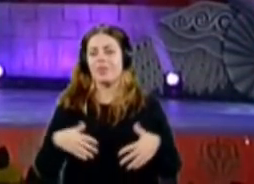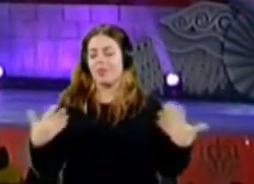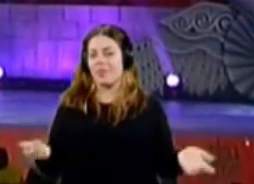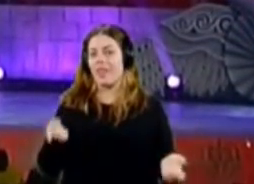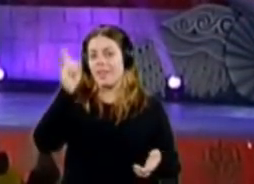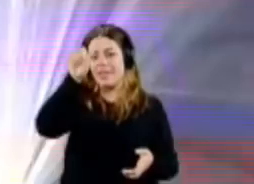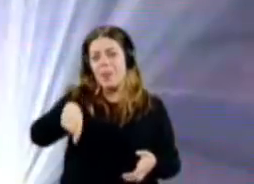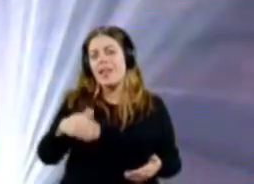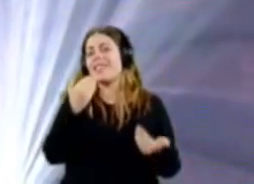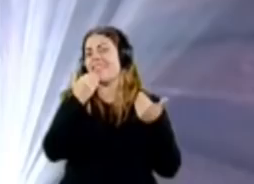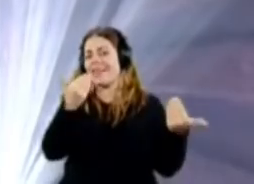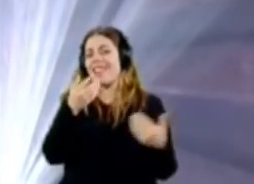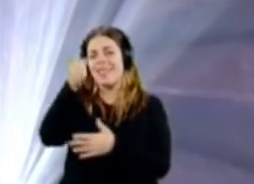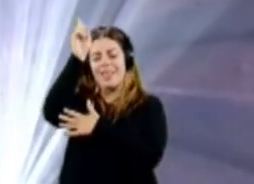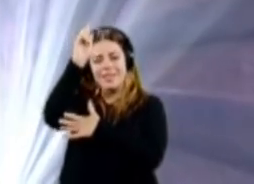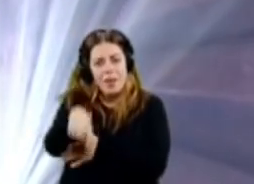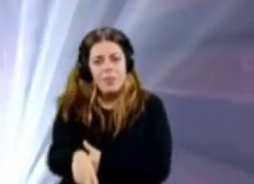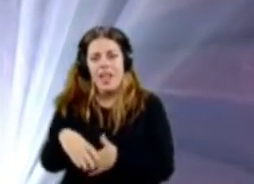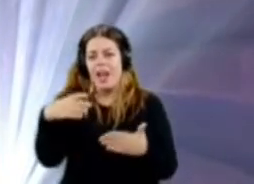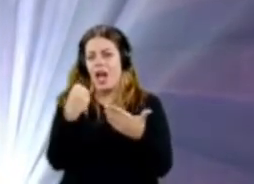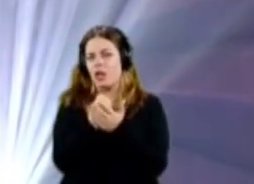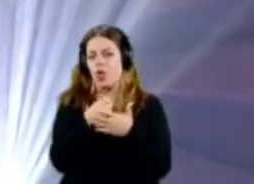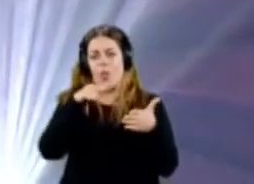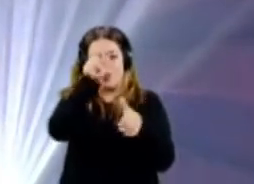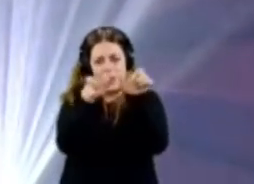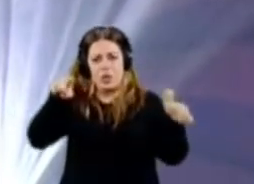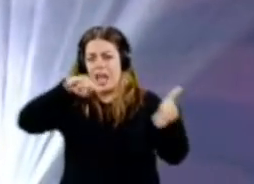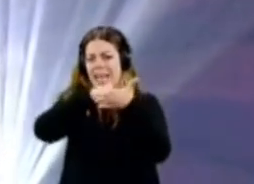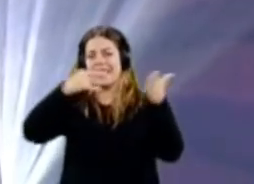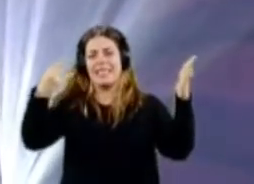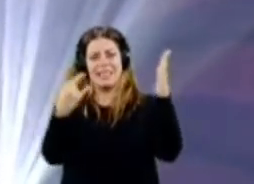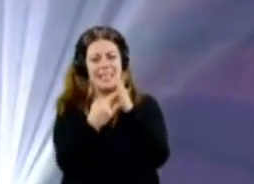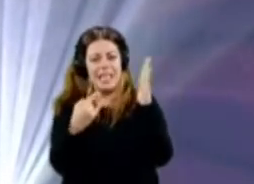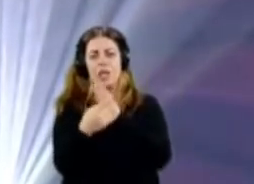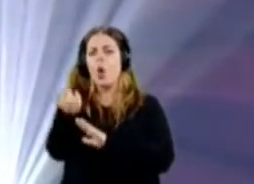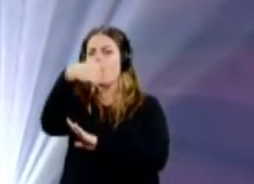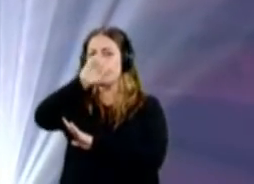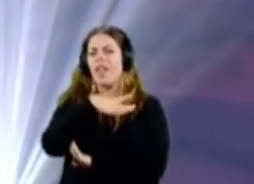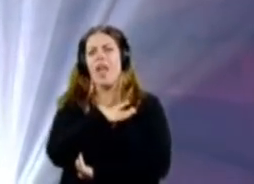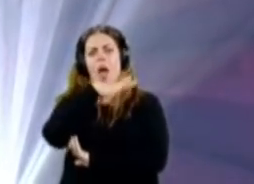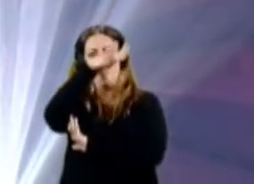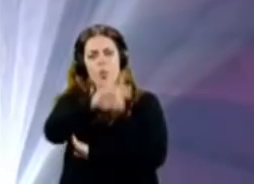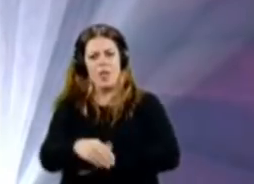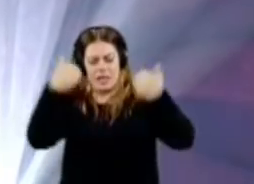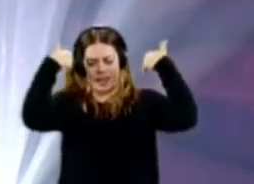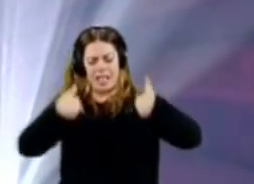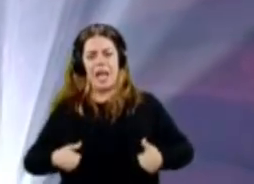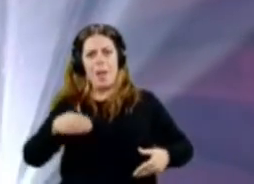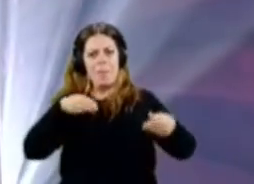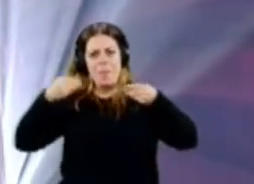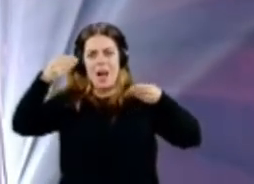Además, gracias a la realización de todos nuestros compañeros, sí, los técnicos, pueden ver esos detalles del maquillaje que